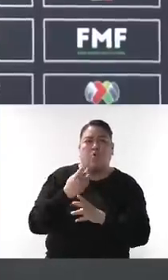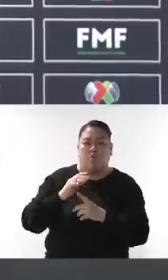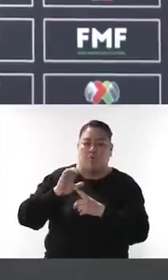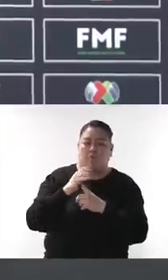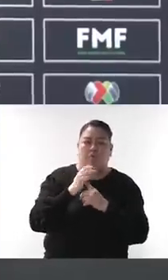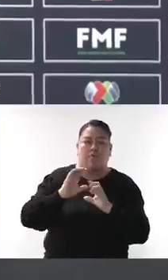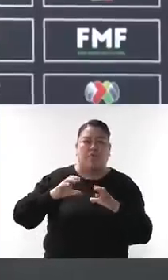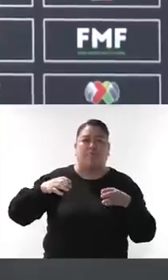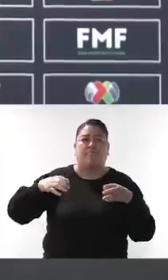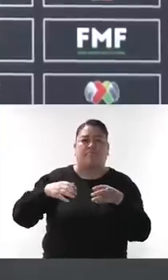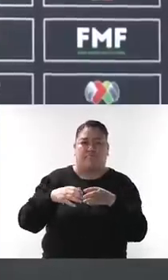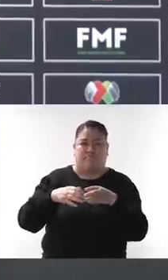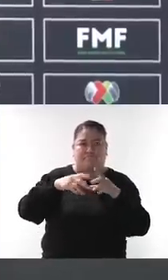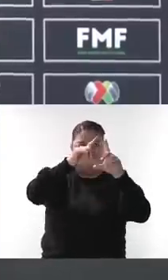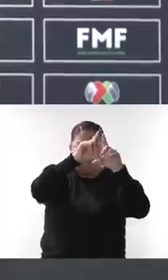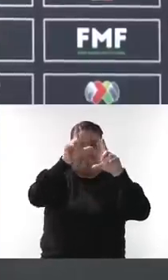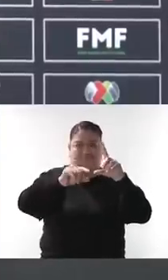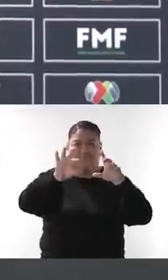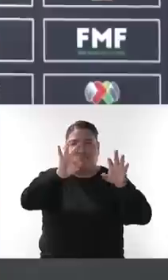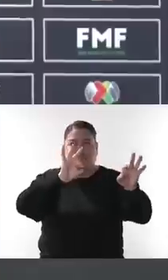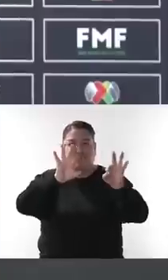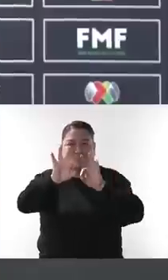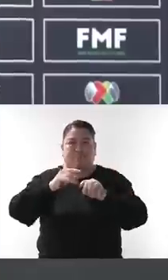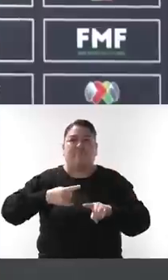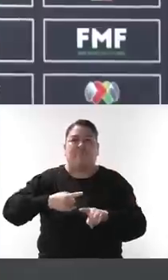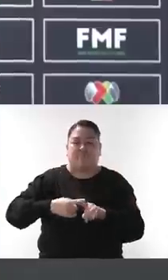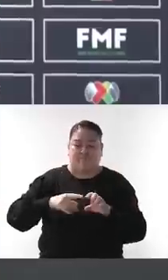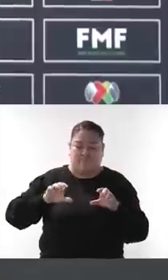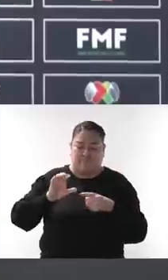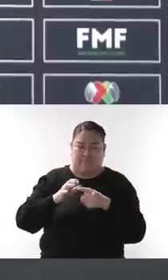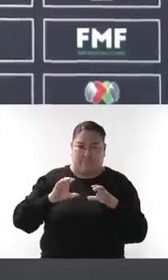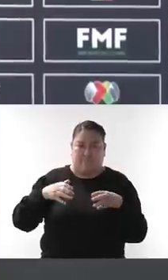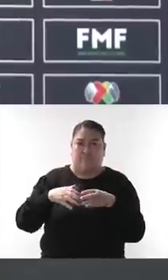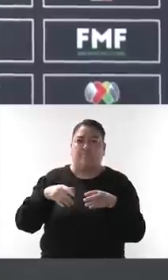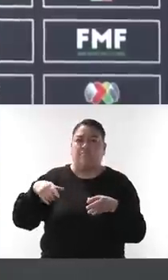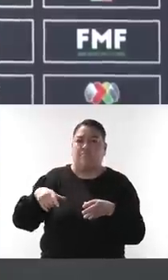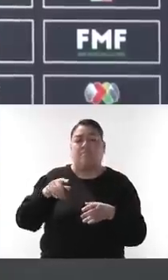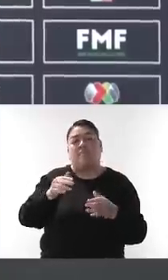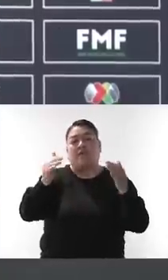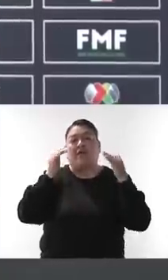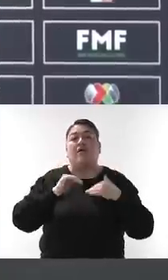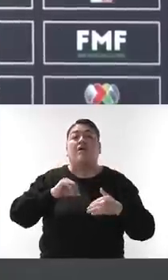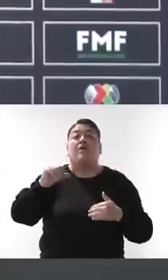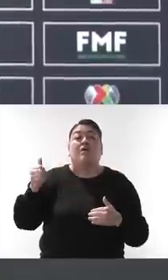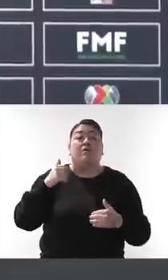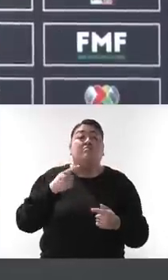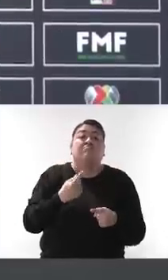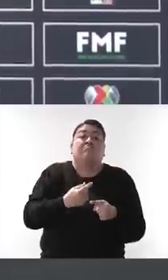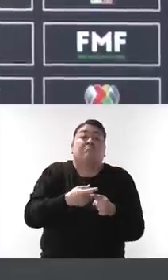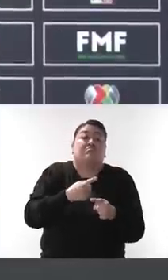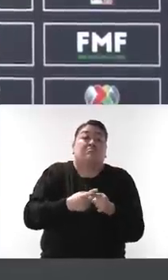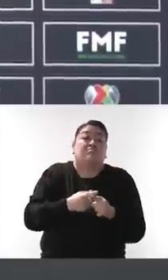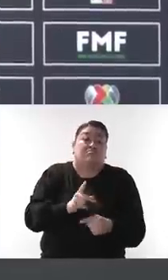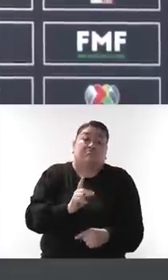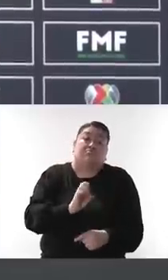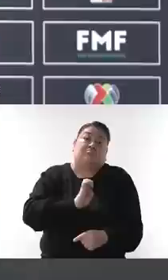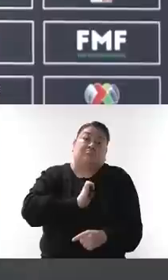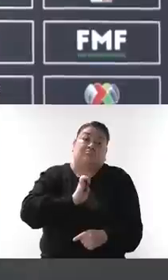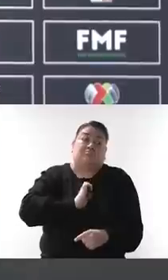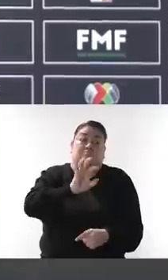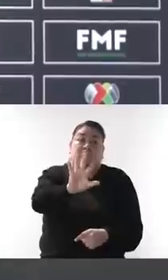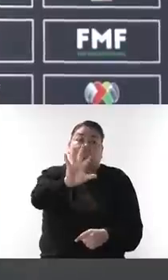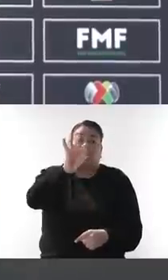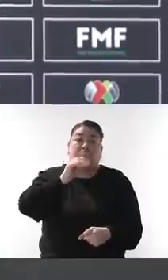Comité de Selecciones Nacionales. En cuanto a la selección de posibles directores técnicos, si tenemos